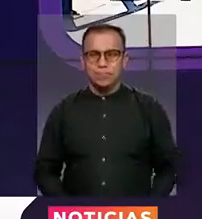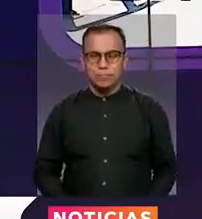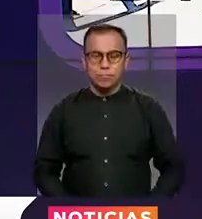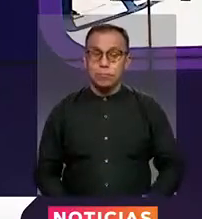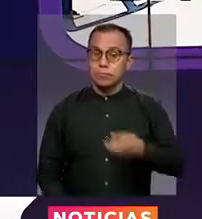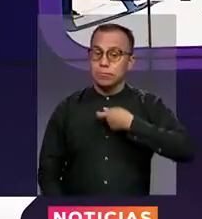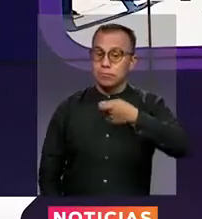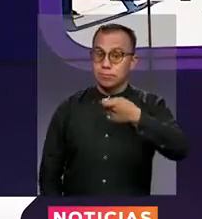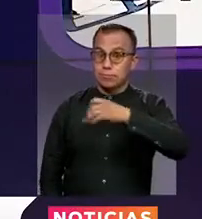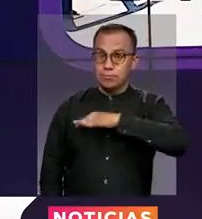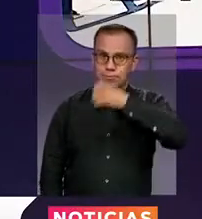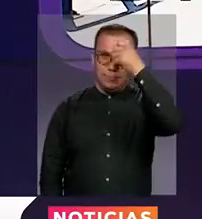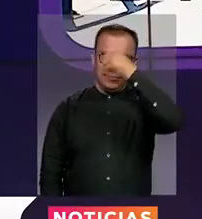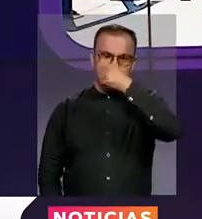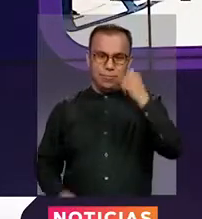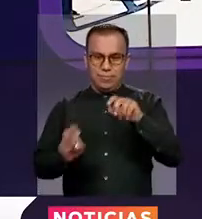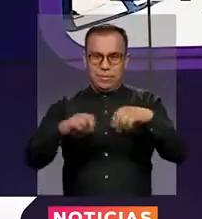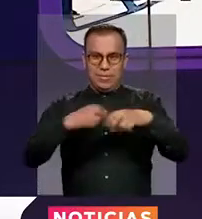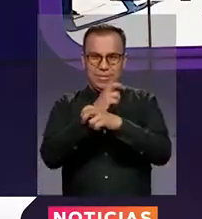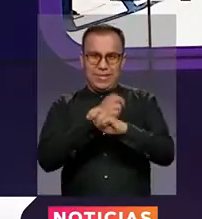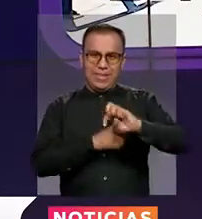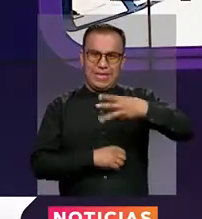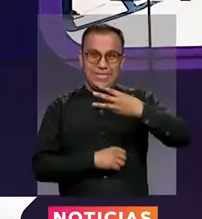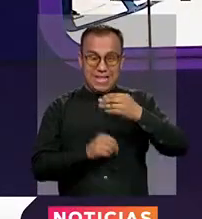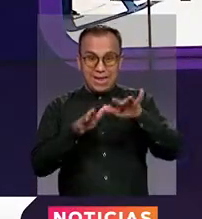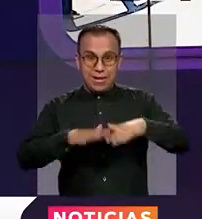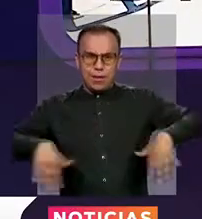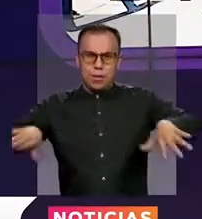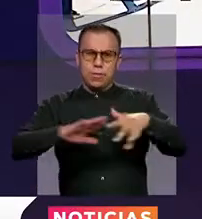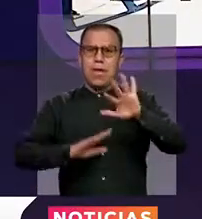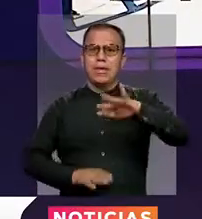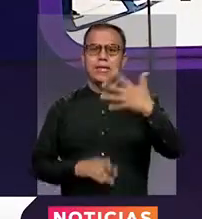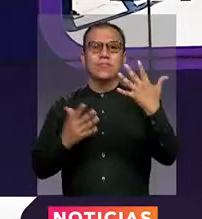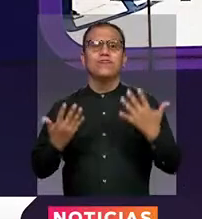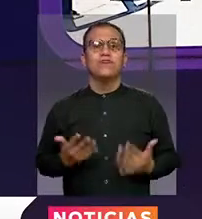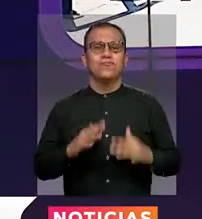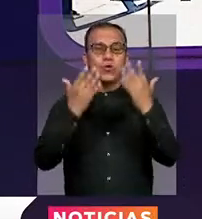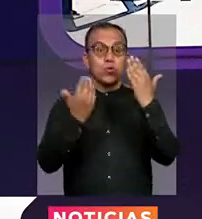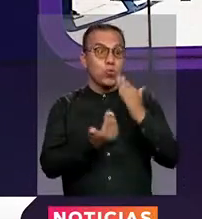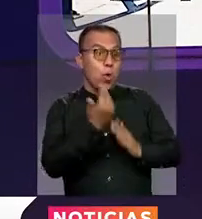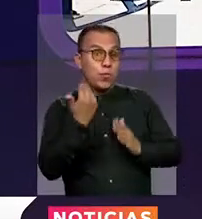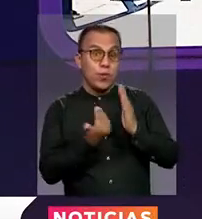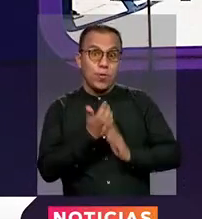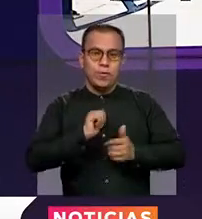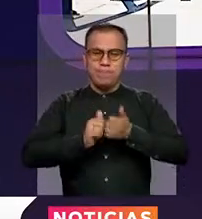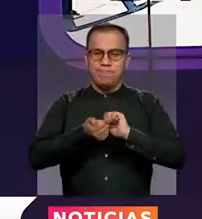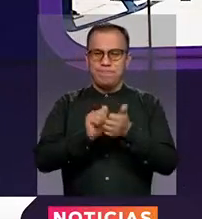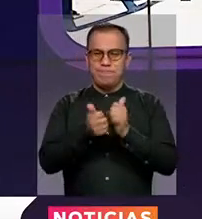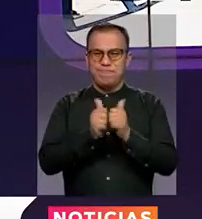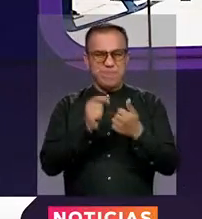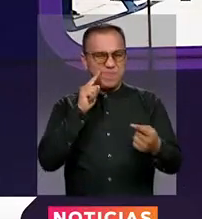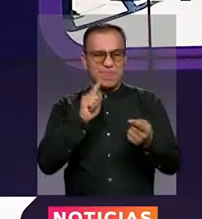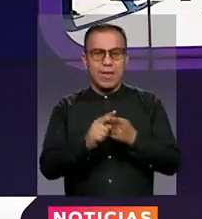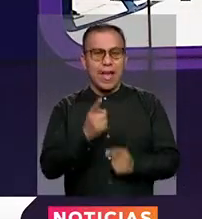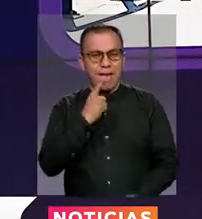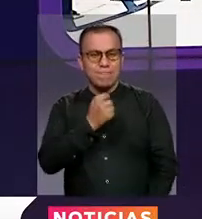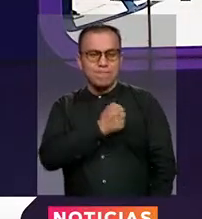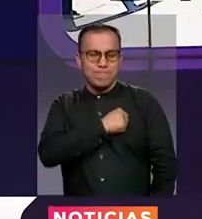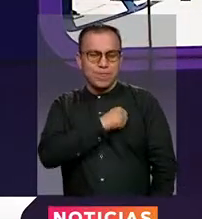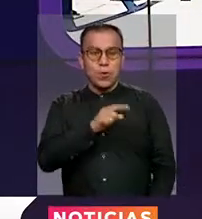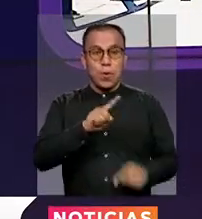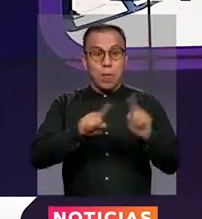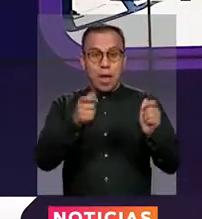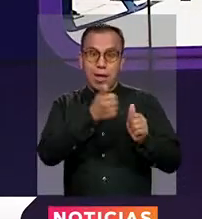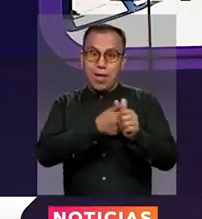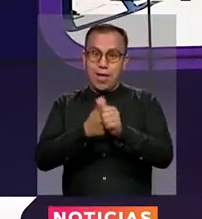Este fin de semana en el Parque Tercer Milenio se realizará el quinto festival de las nuevas tendencias deportivas para aficionados y expertos de